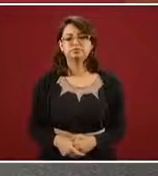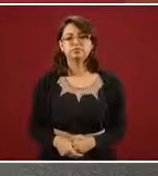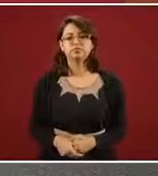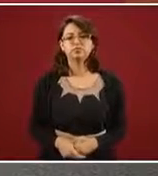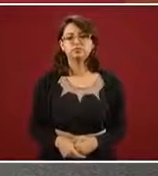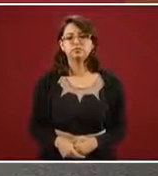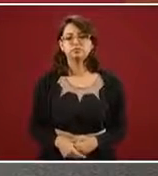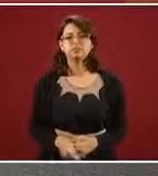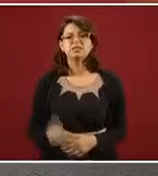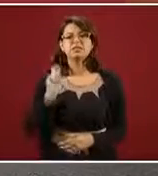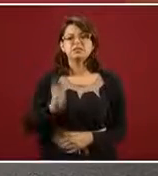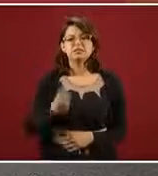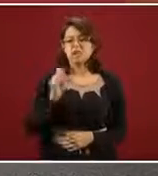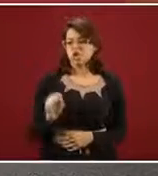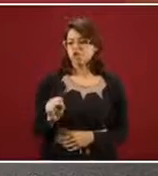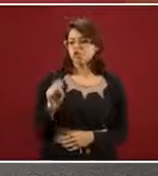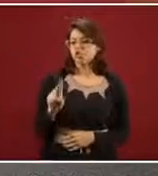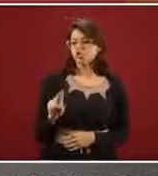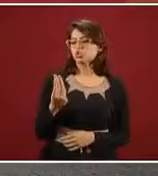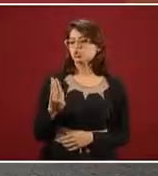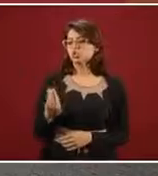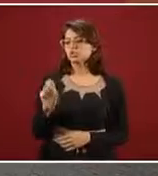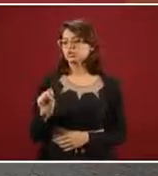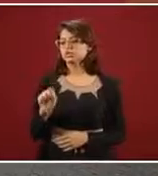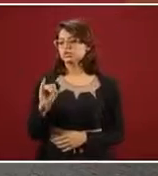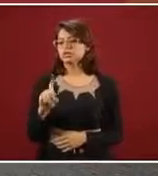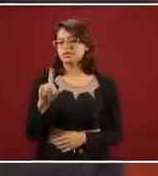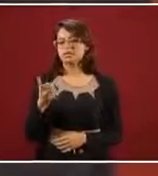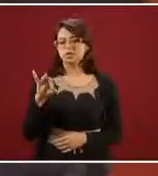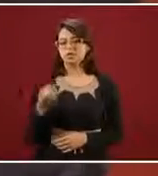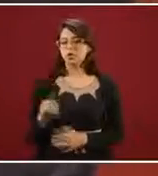significa que el gobierno, con dinero del pueblo,